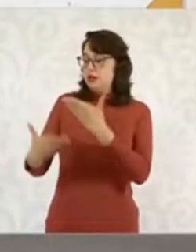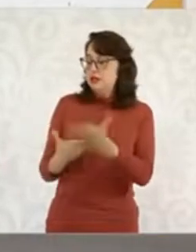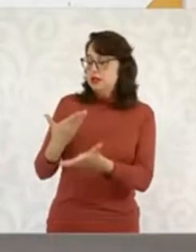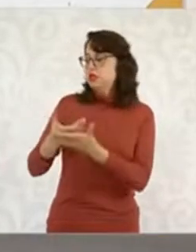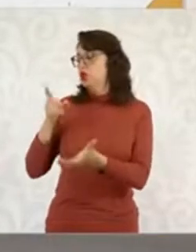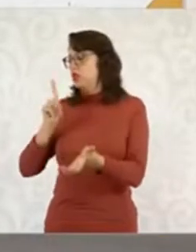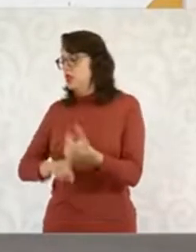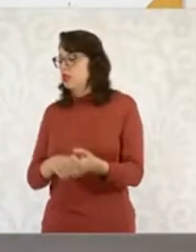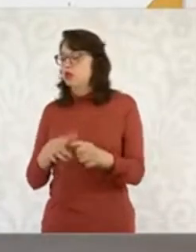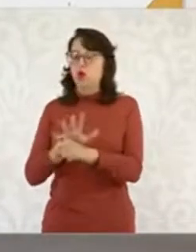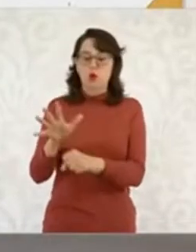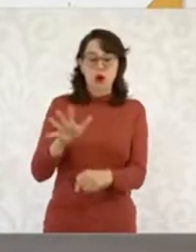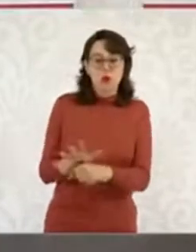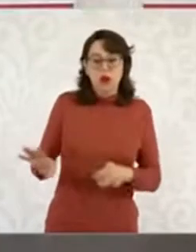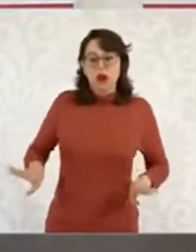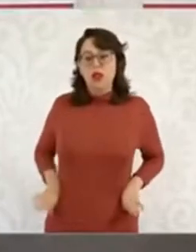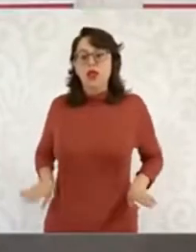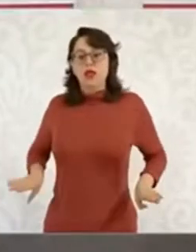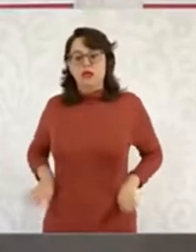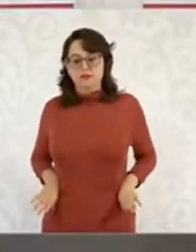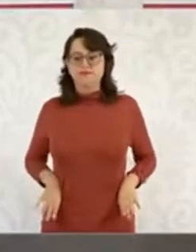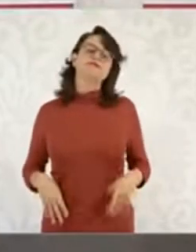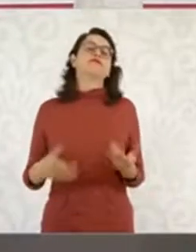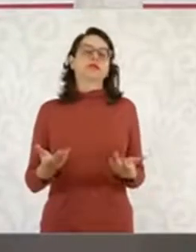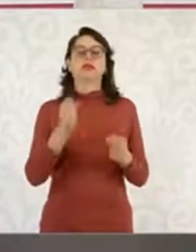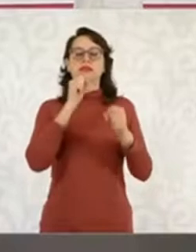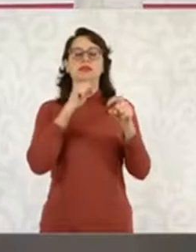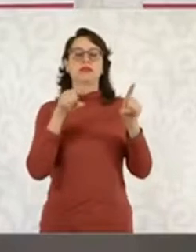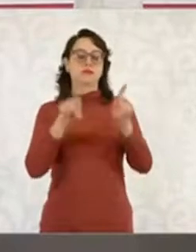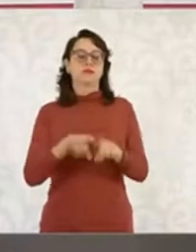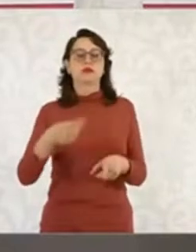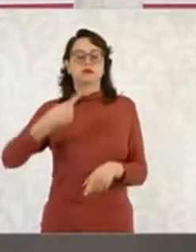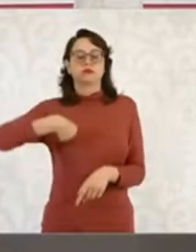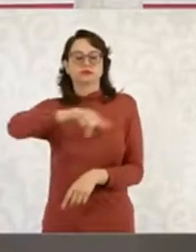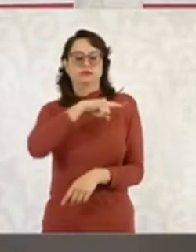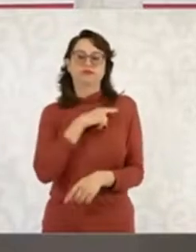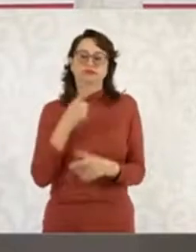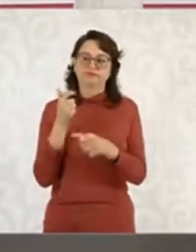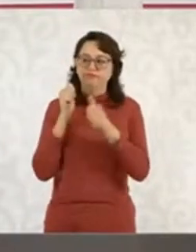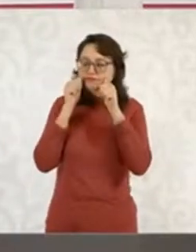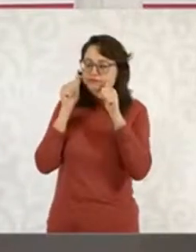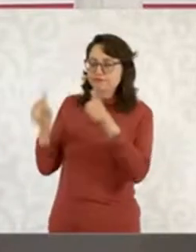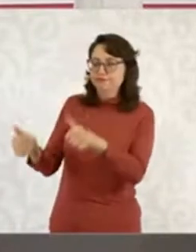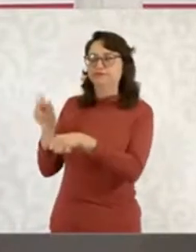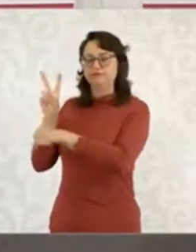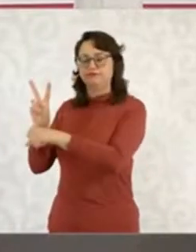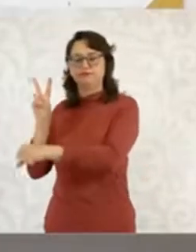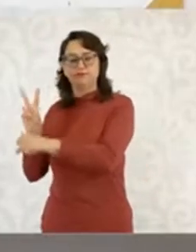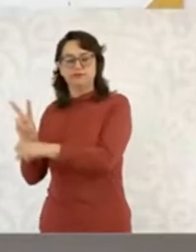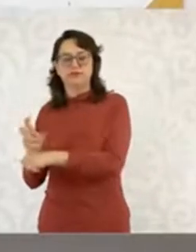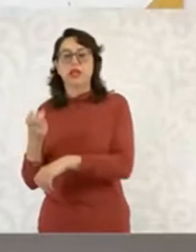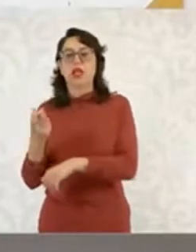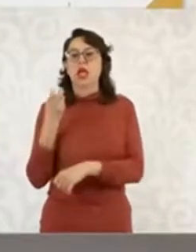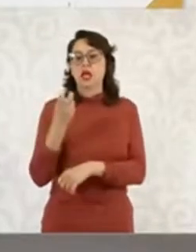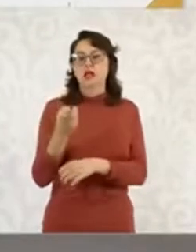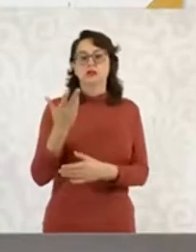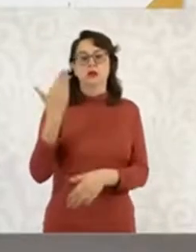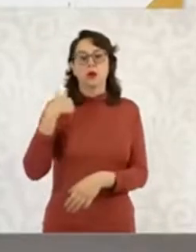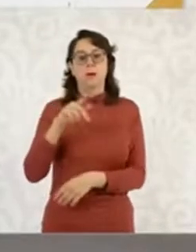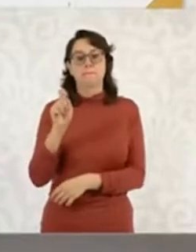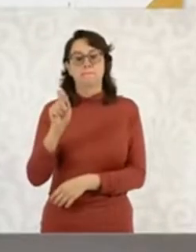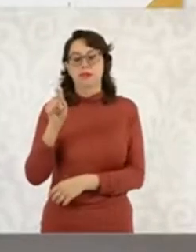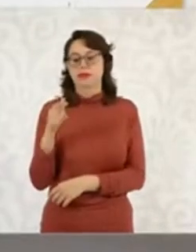servicio, etcétera, también son atribuciones que tiene la agencia. Esto fue a partir de la aprobación de la ley que se hizo el 26 de